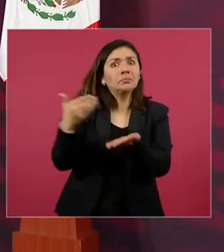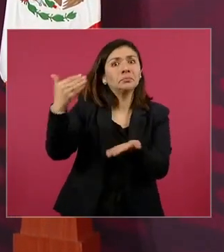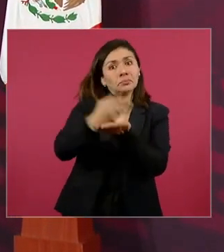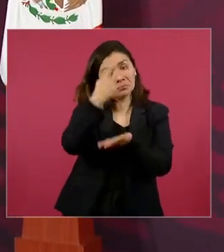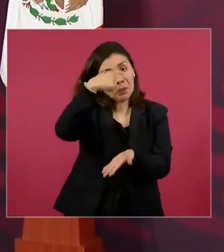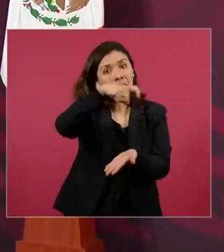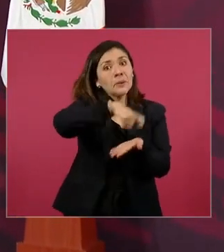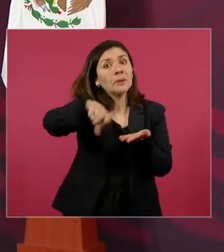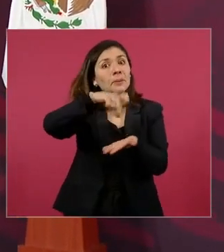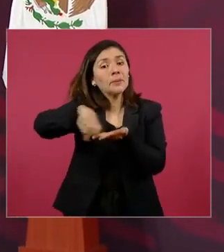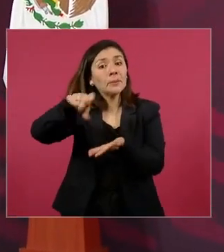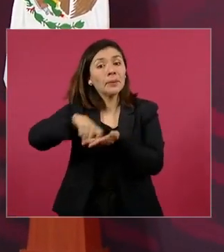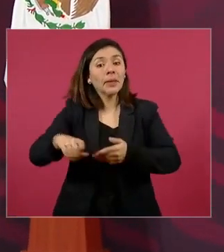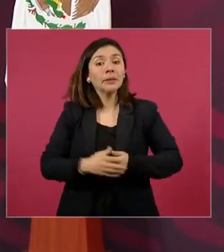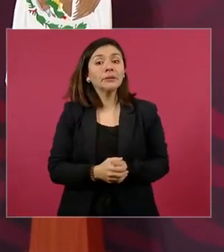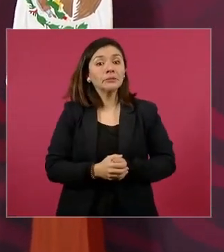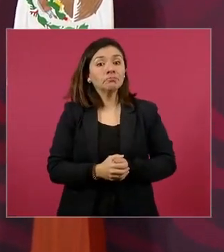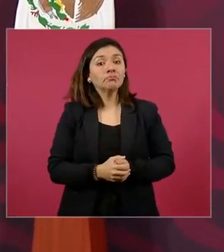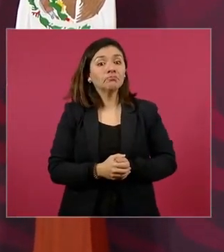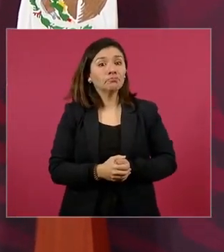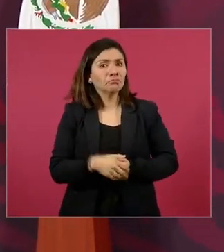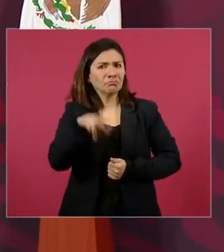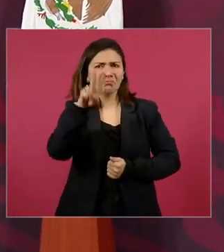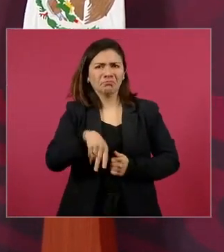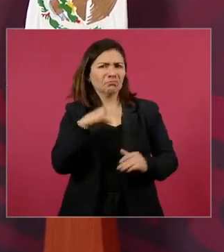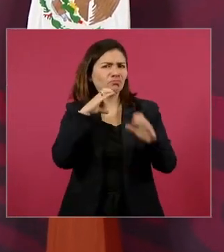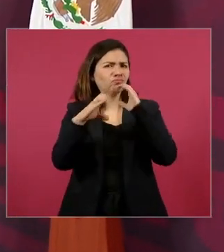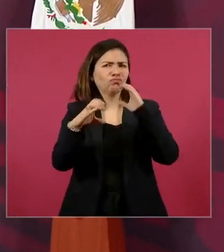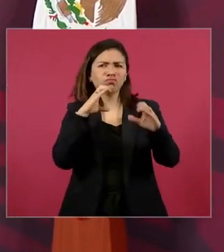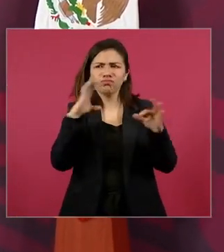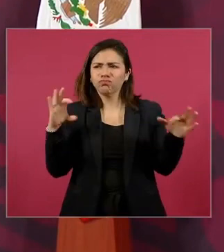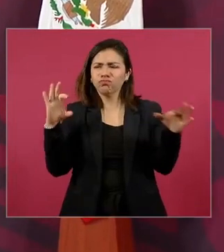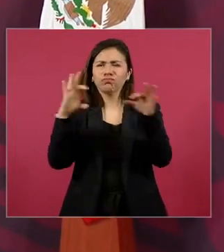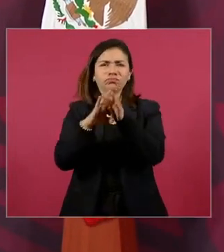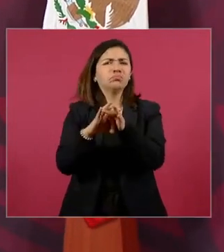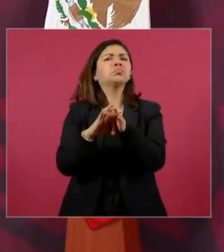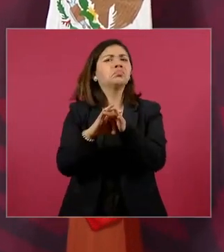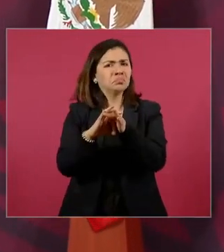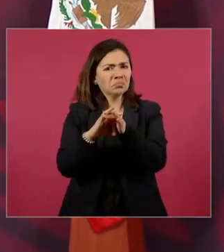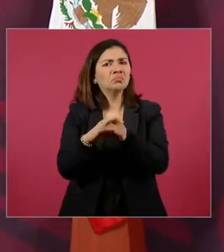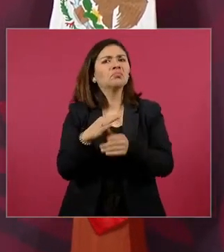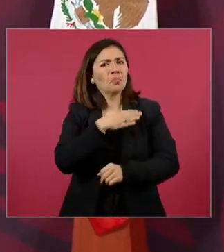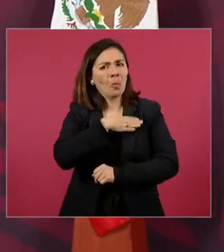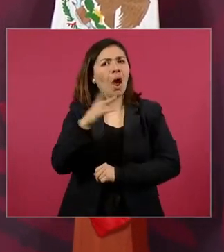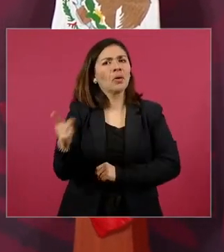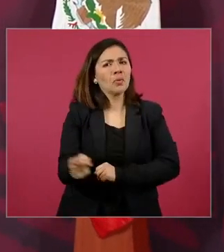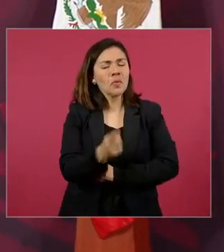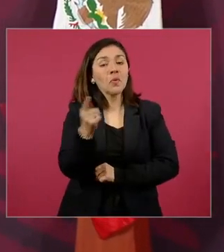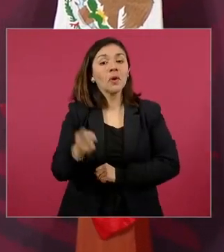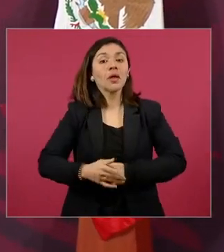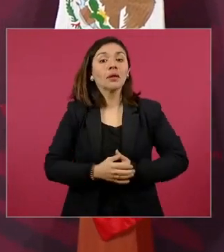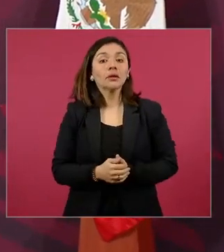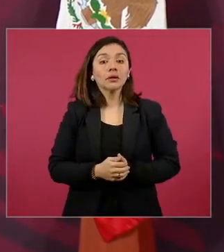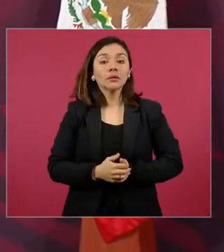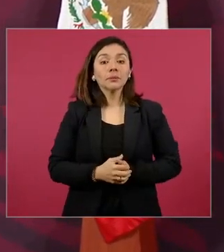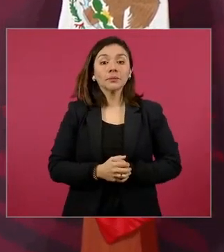Pasan. Hay una comunicación permanente. Y muchos